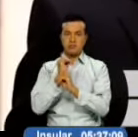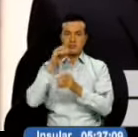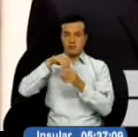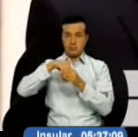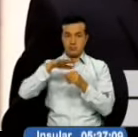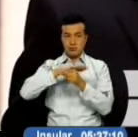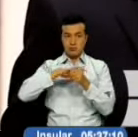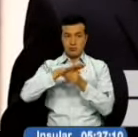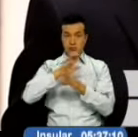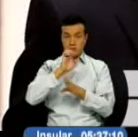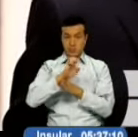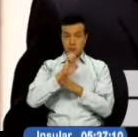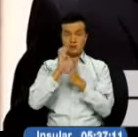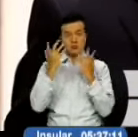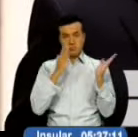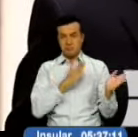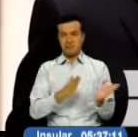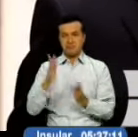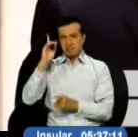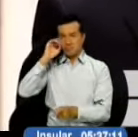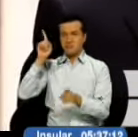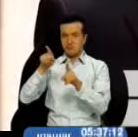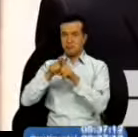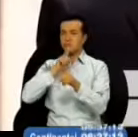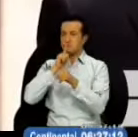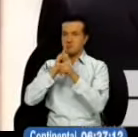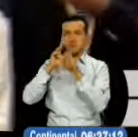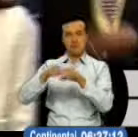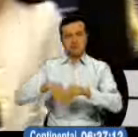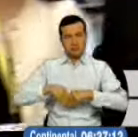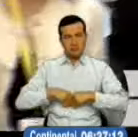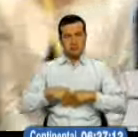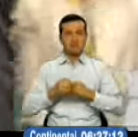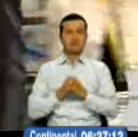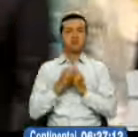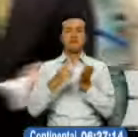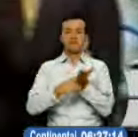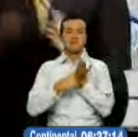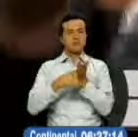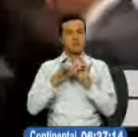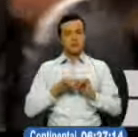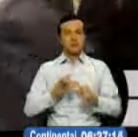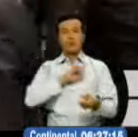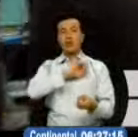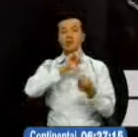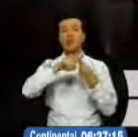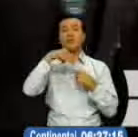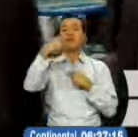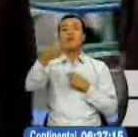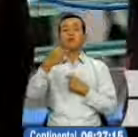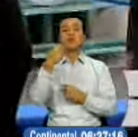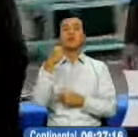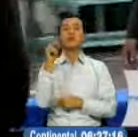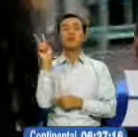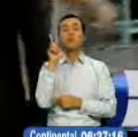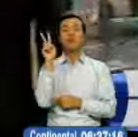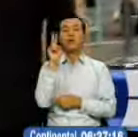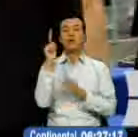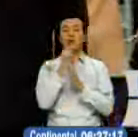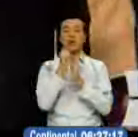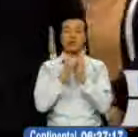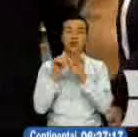interno están de acuerdo en admitir la victoria. El foro continuará hasta el próximo viernes con una variada agenda